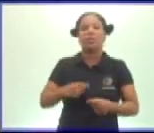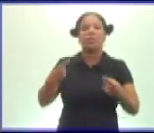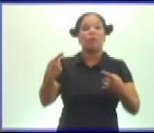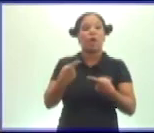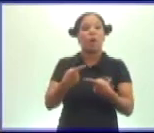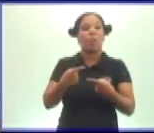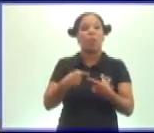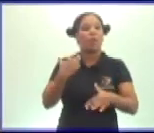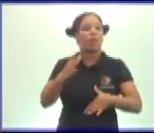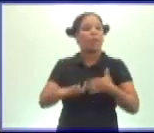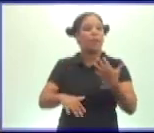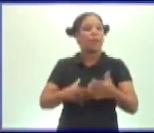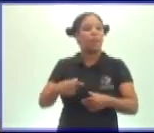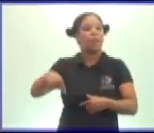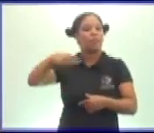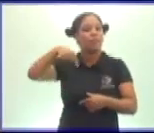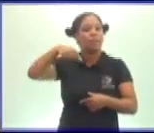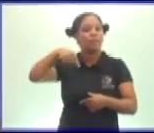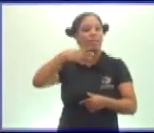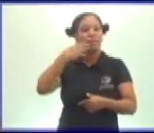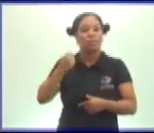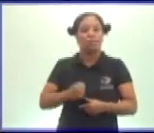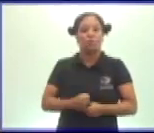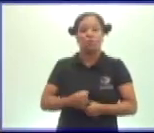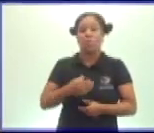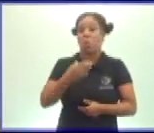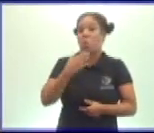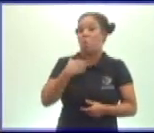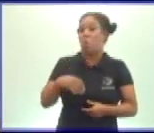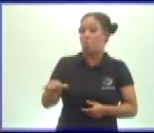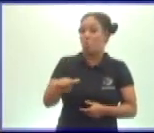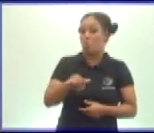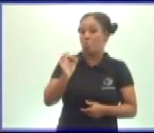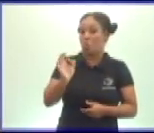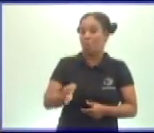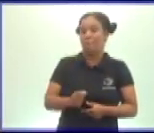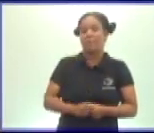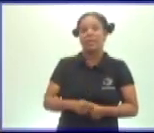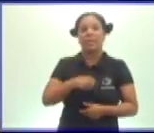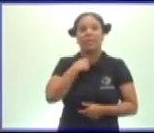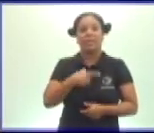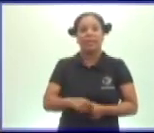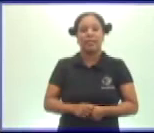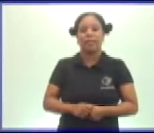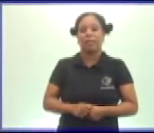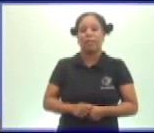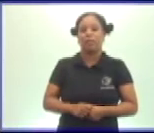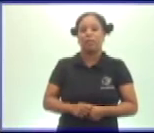al proceso de disolución. Como también en el caso de